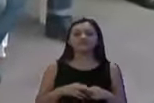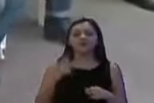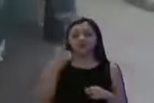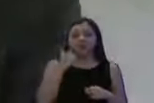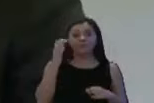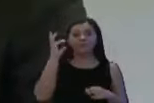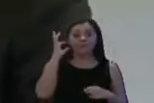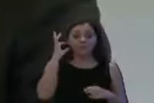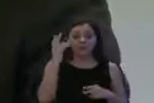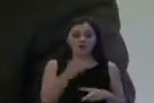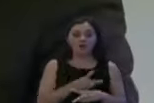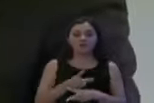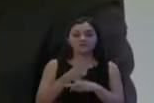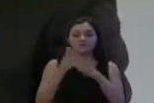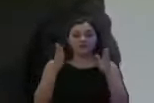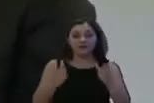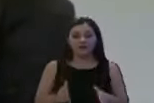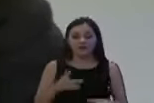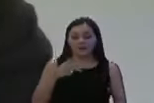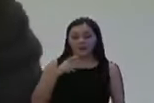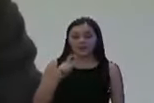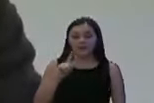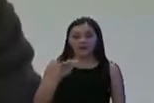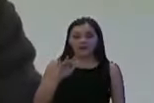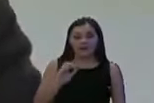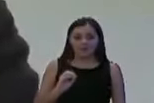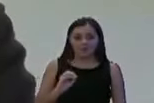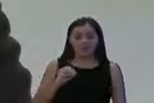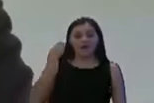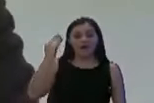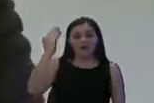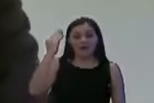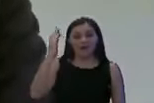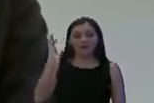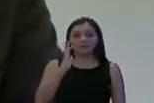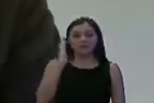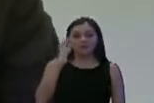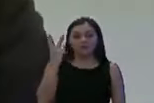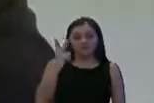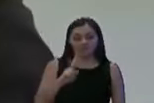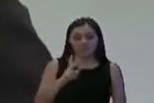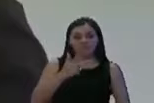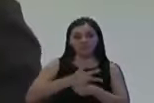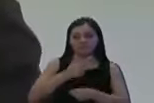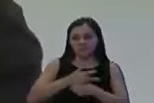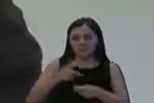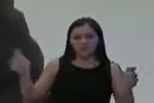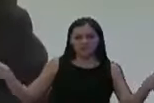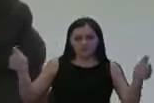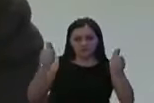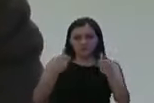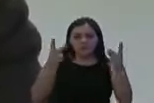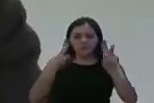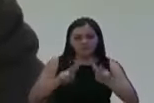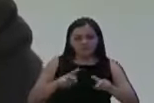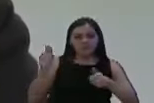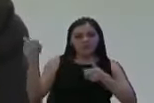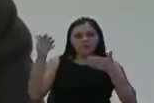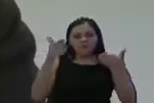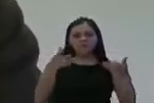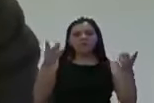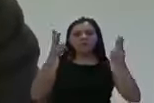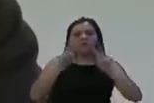concejales del cantón pelileo señoras y señores alcaldes de la provincia de tunguragua y creo que también es de chimborá su autoridades Bienvenido a nuestro